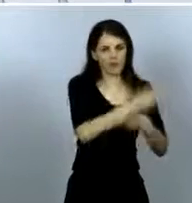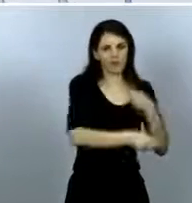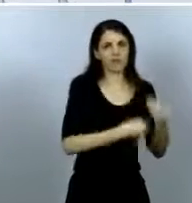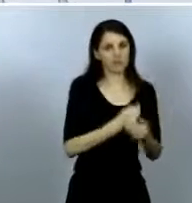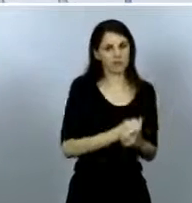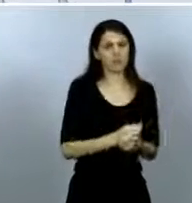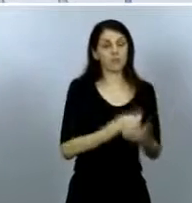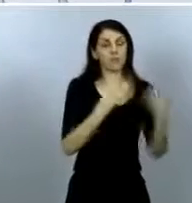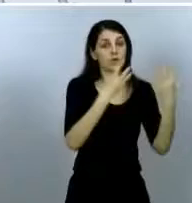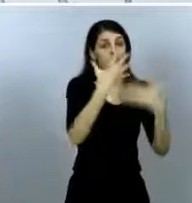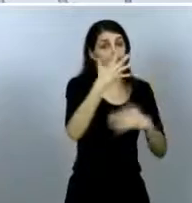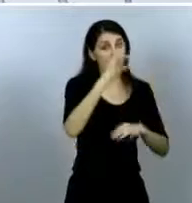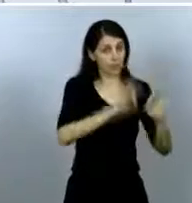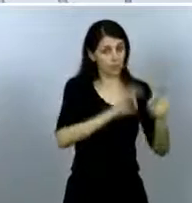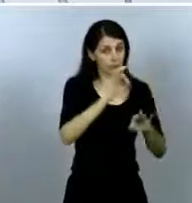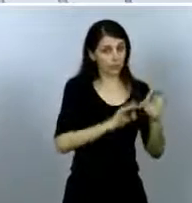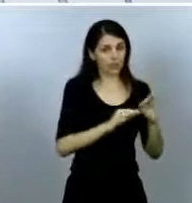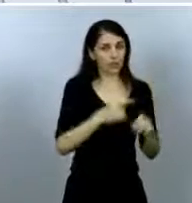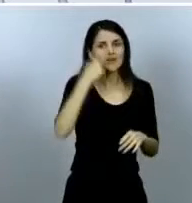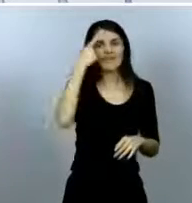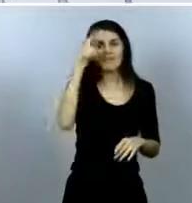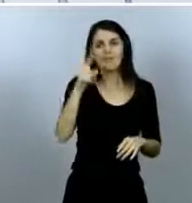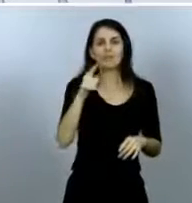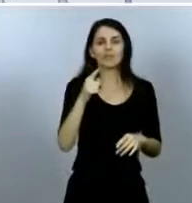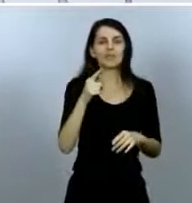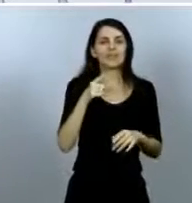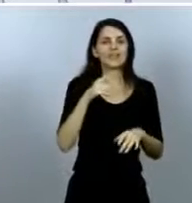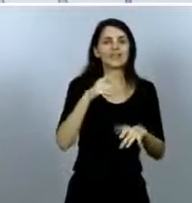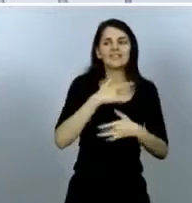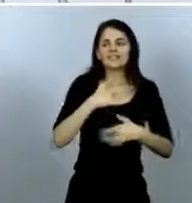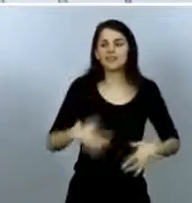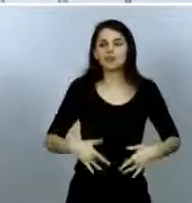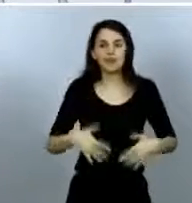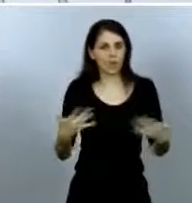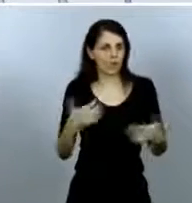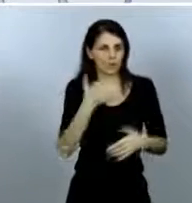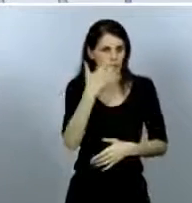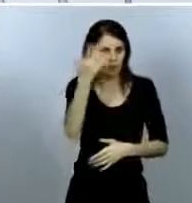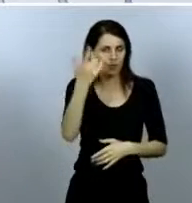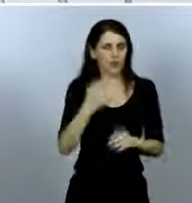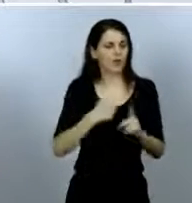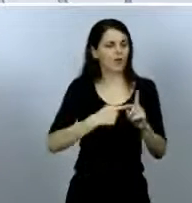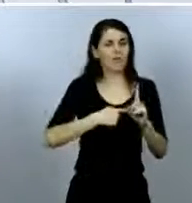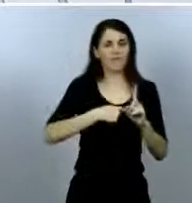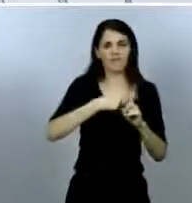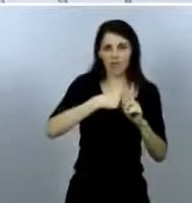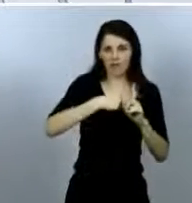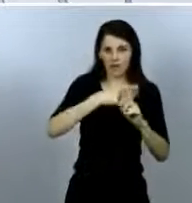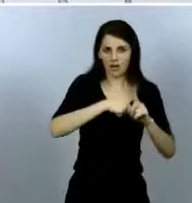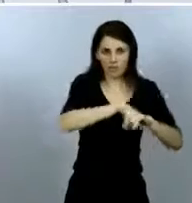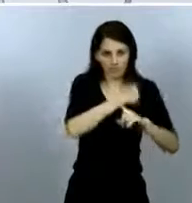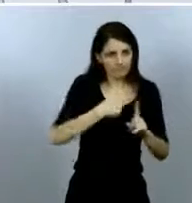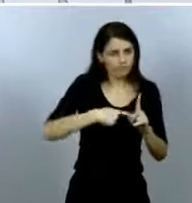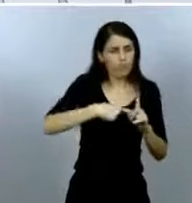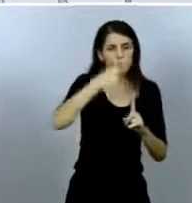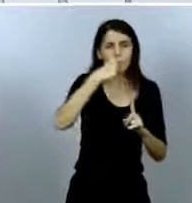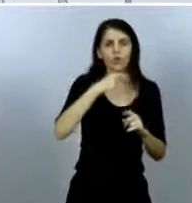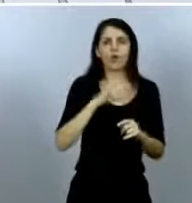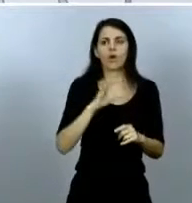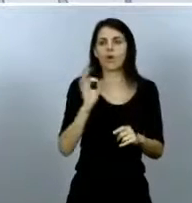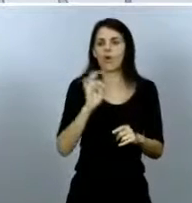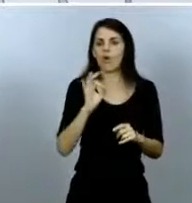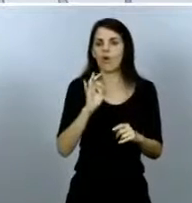leve que sea o cualquier cuadro con fiebre por baja que sea implica que estamos haciendo un